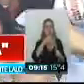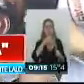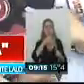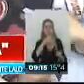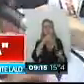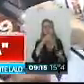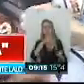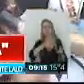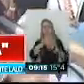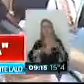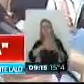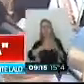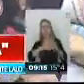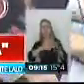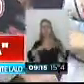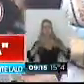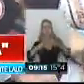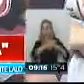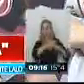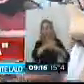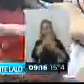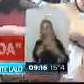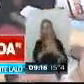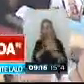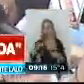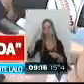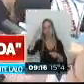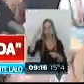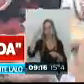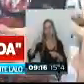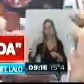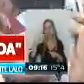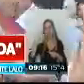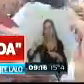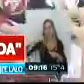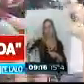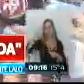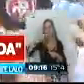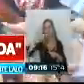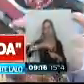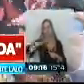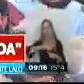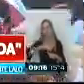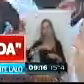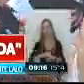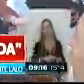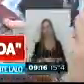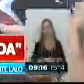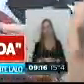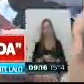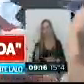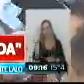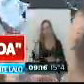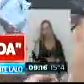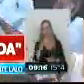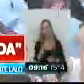¿En algún momento pensaste que lo tenías dominado? Toda la pelea creo que lo dominé. ¿Por qué crees que no fue?